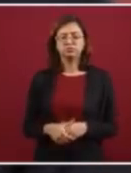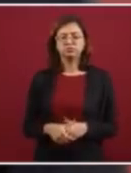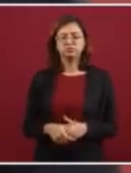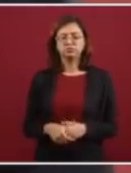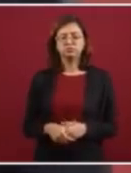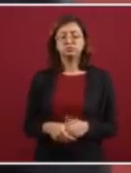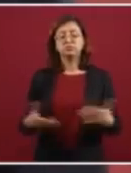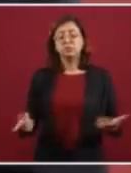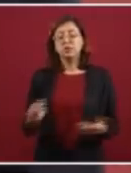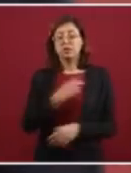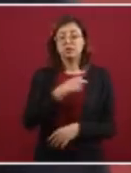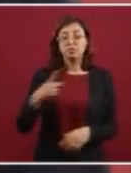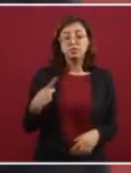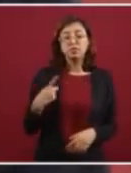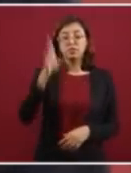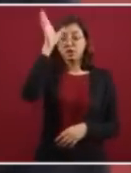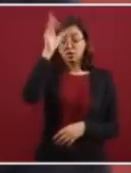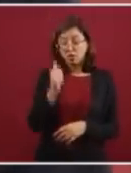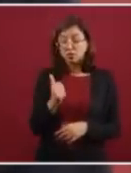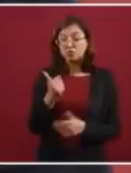con respeto